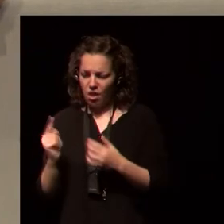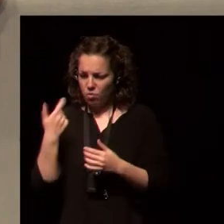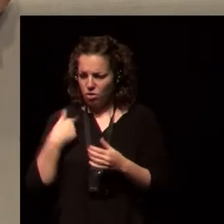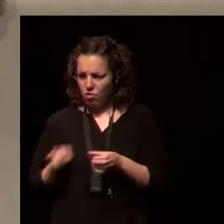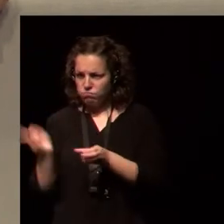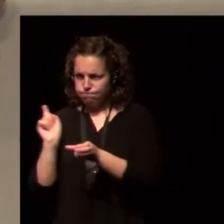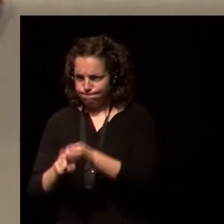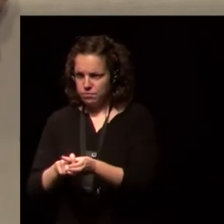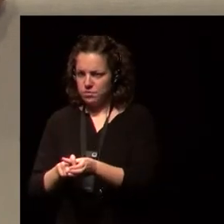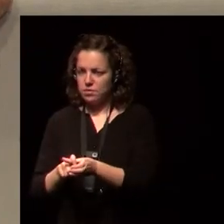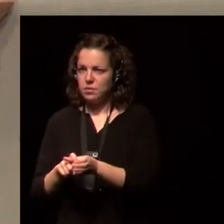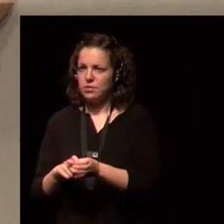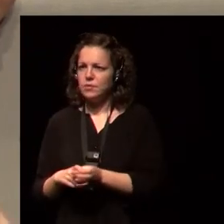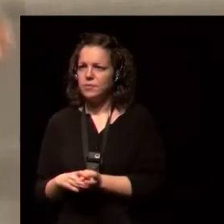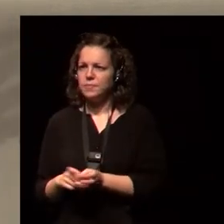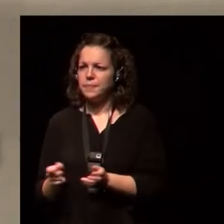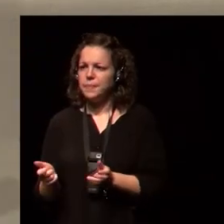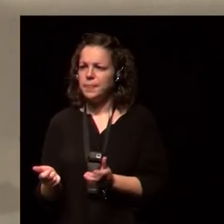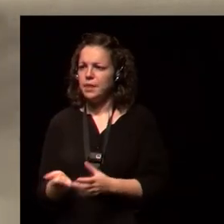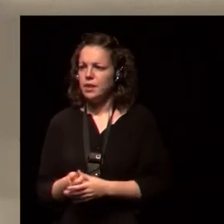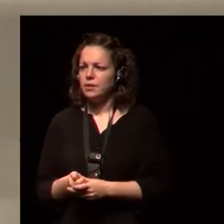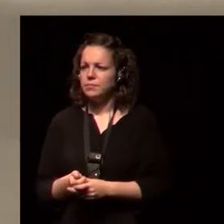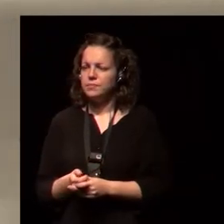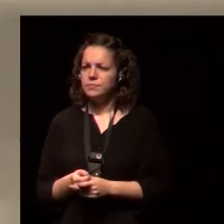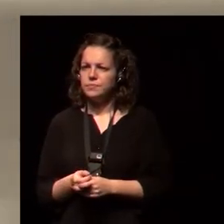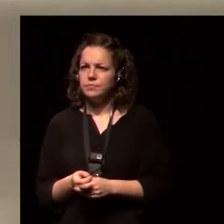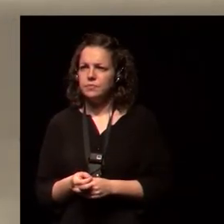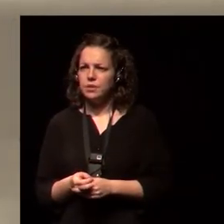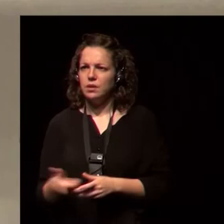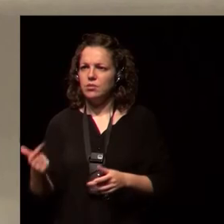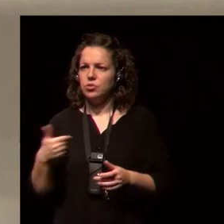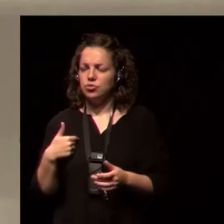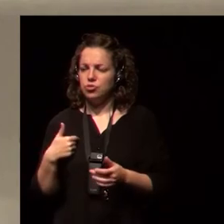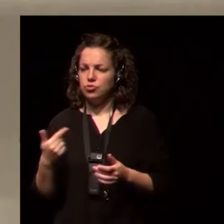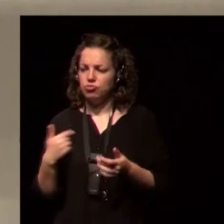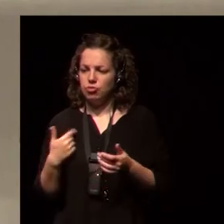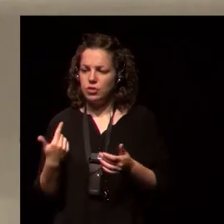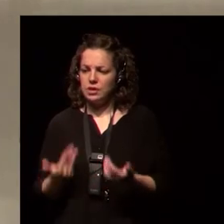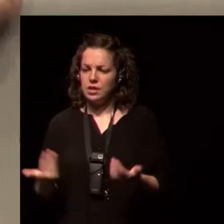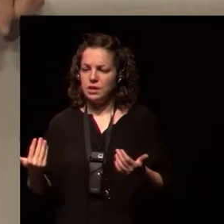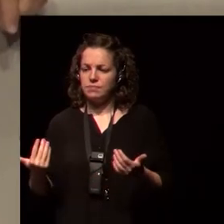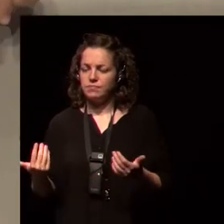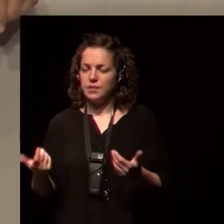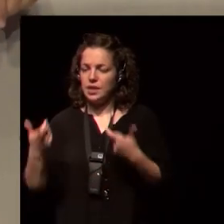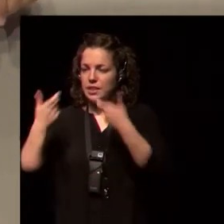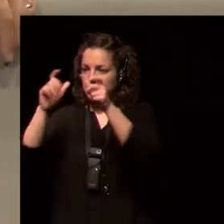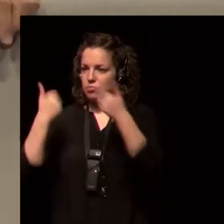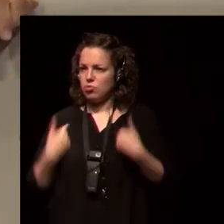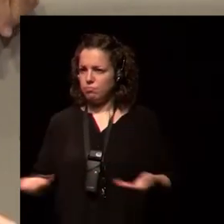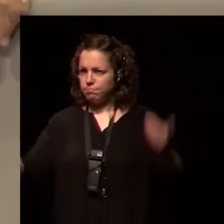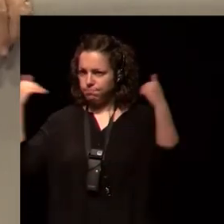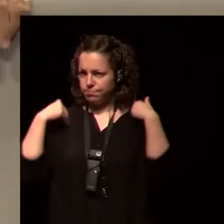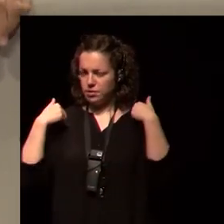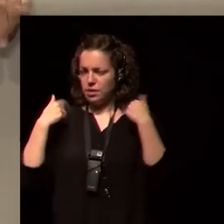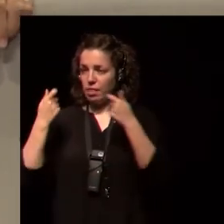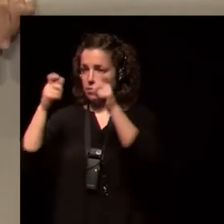me he visto envuelto de alguna manera, es que yo soy el responsable de un gran departamento, un departamento